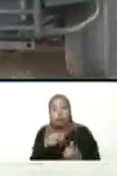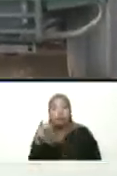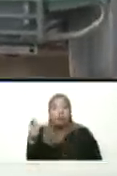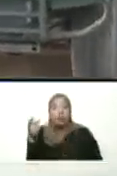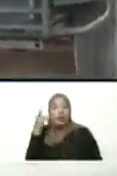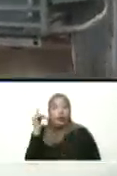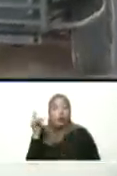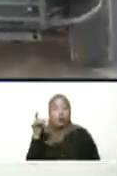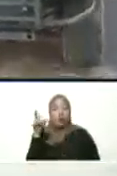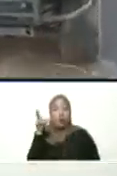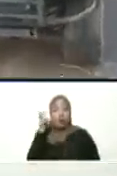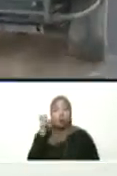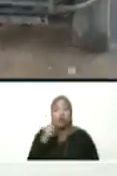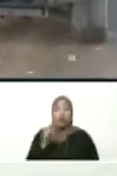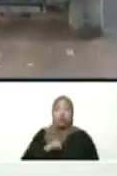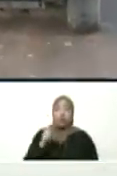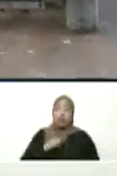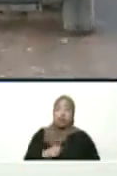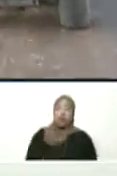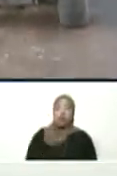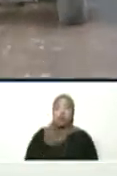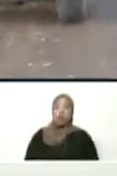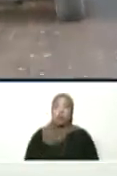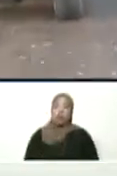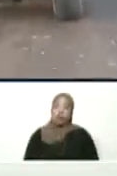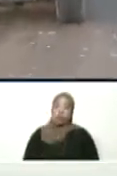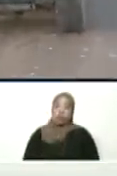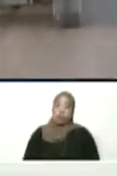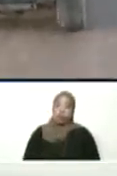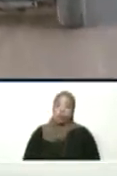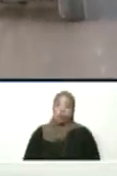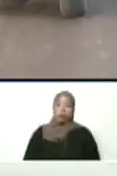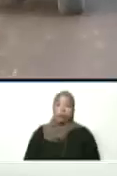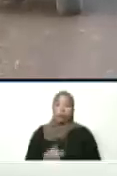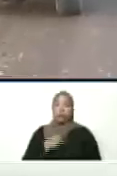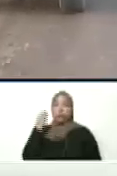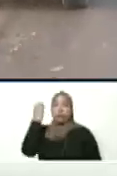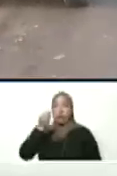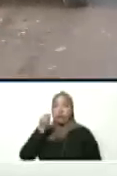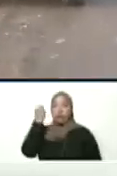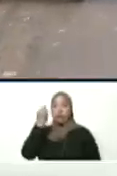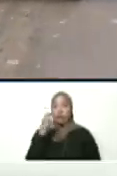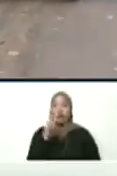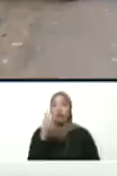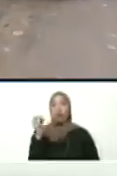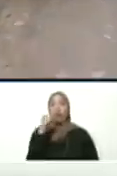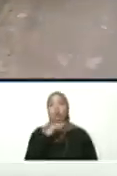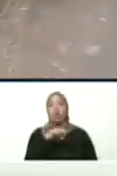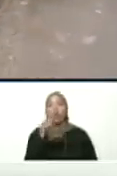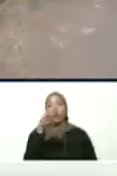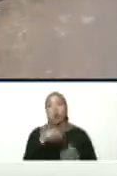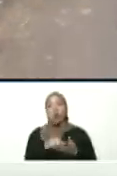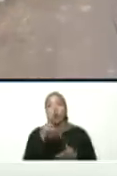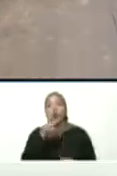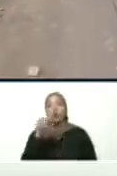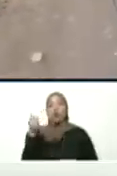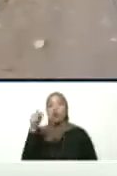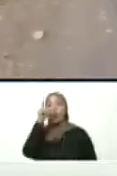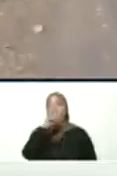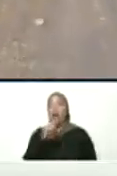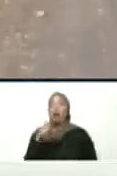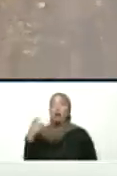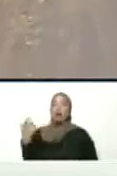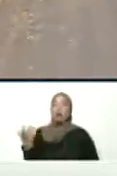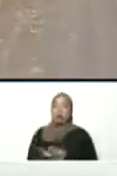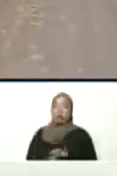bueno que lo escucharon. Porque yo creo que hoy, 20 de octubre del año 2022, a 10 años del golpe del